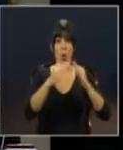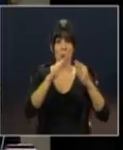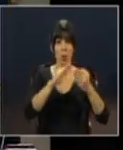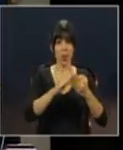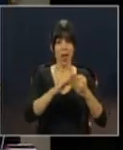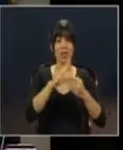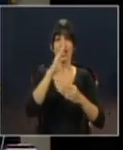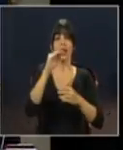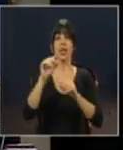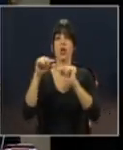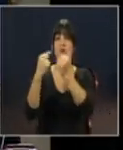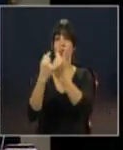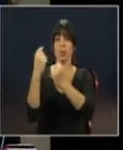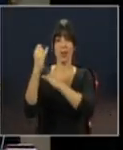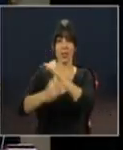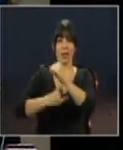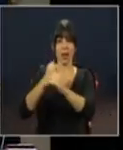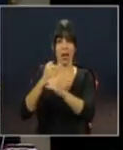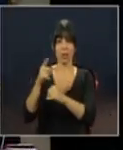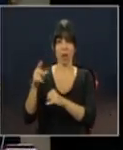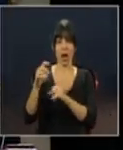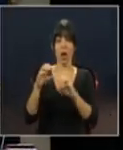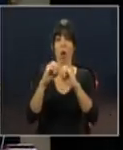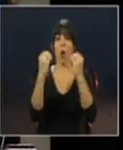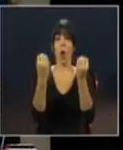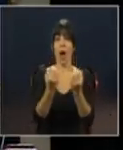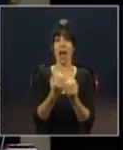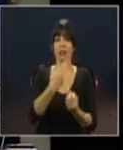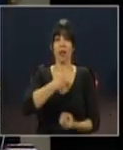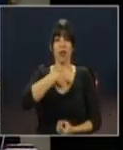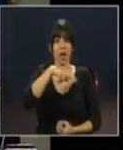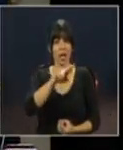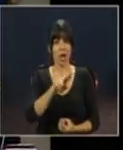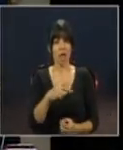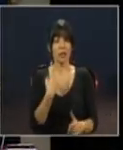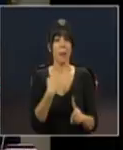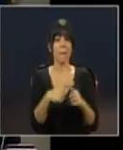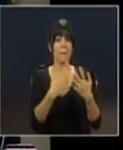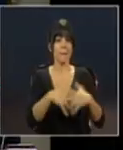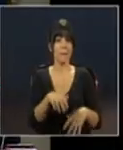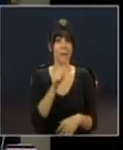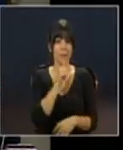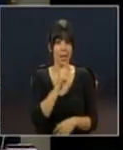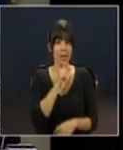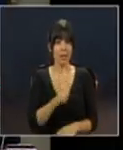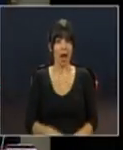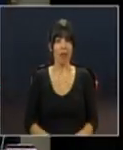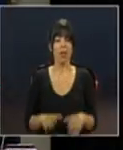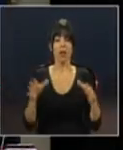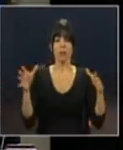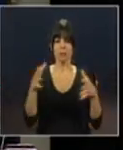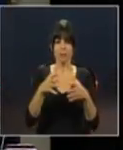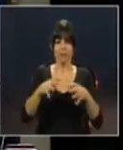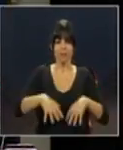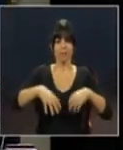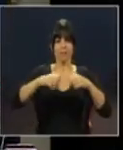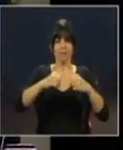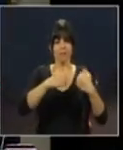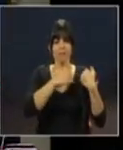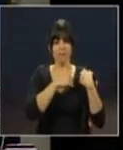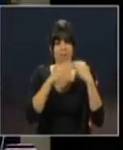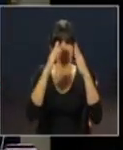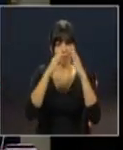y agencias internacionales, organizaciones religiosas y la empresa privada, asumió la atención de esta